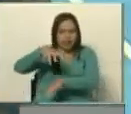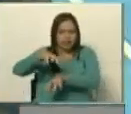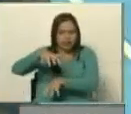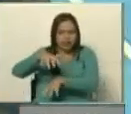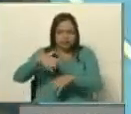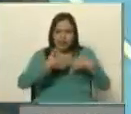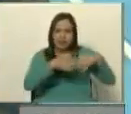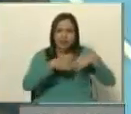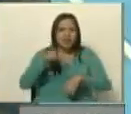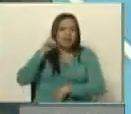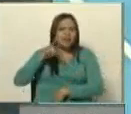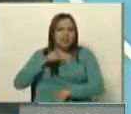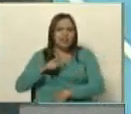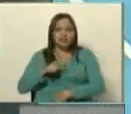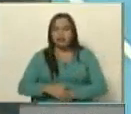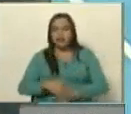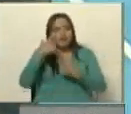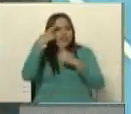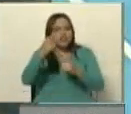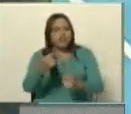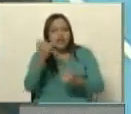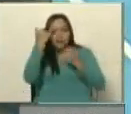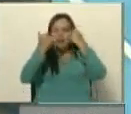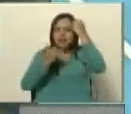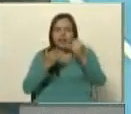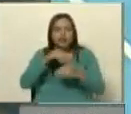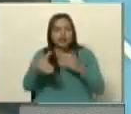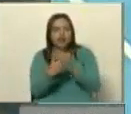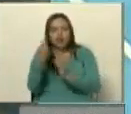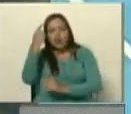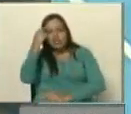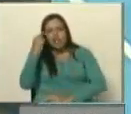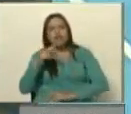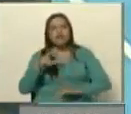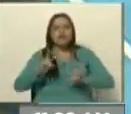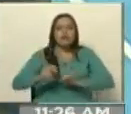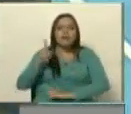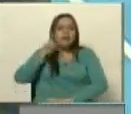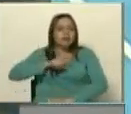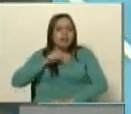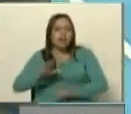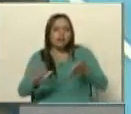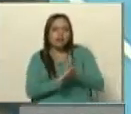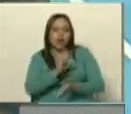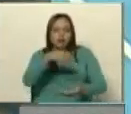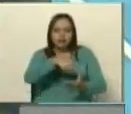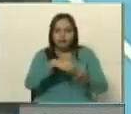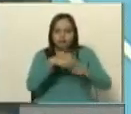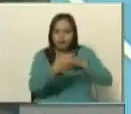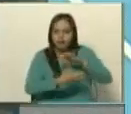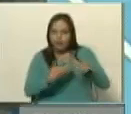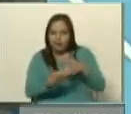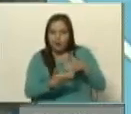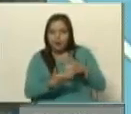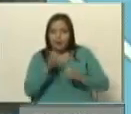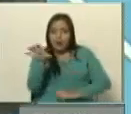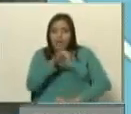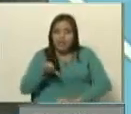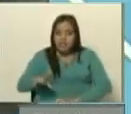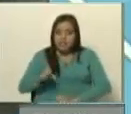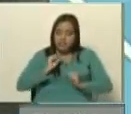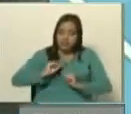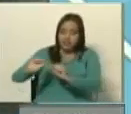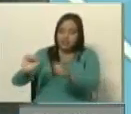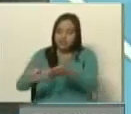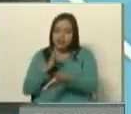expertos en todos los días inventarse nuevas y grandes mentiras sobre lo que sucede en los países que luchan en contra de